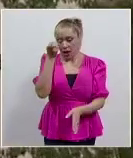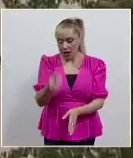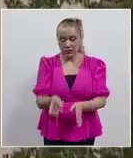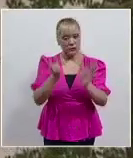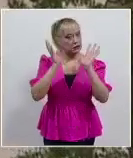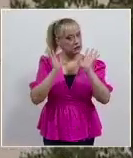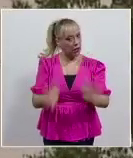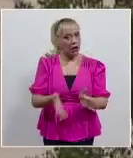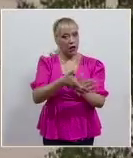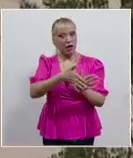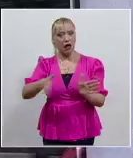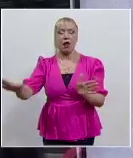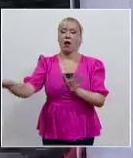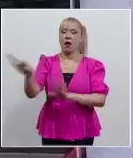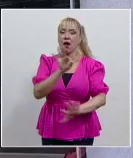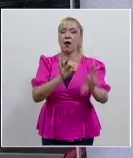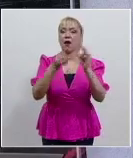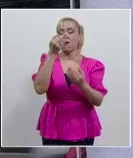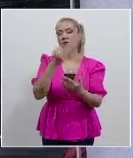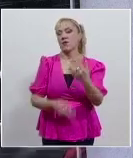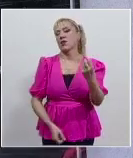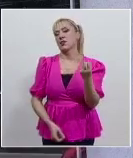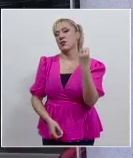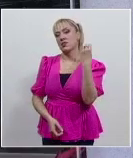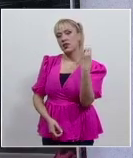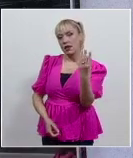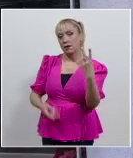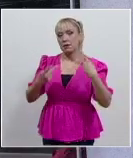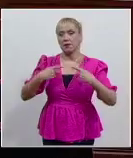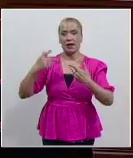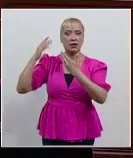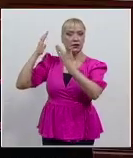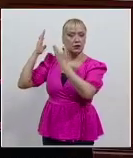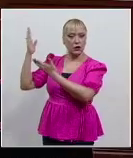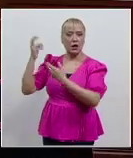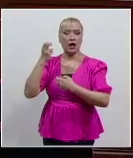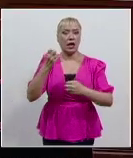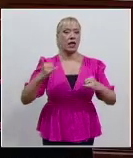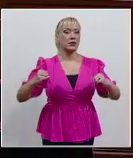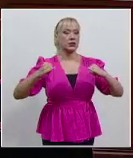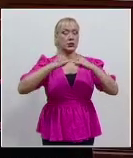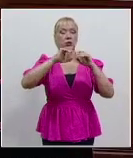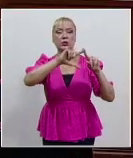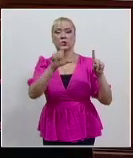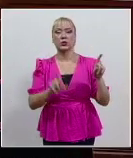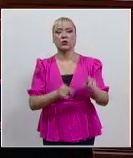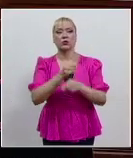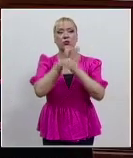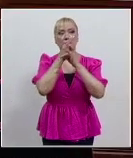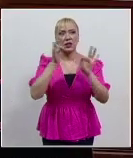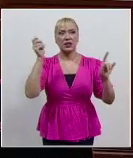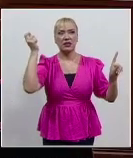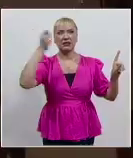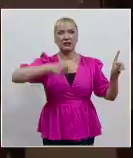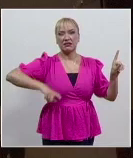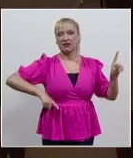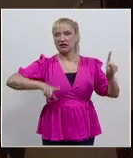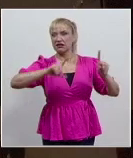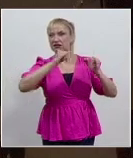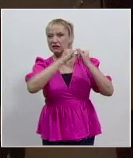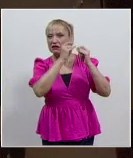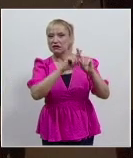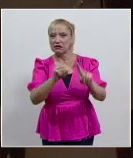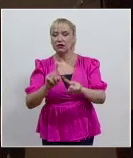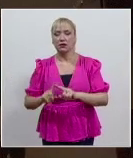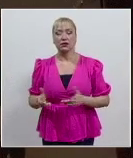la designación de personas comisionadas del INAI. Esto al resolver una controversia en la que la Corte determinó que había